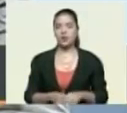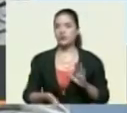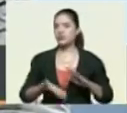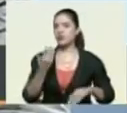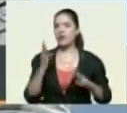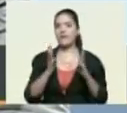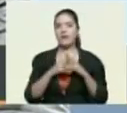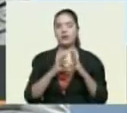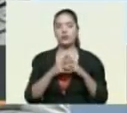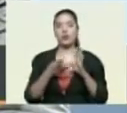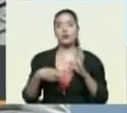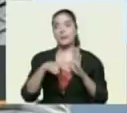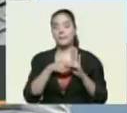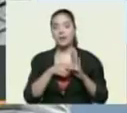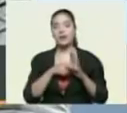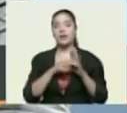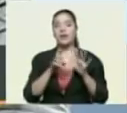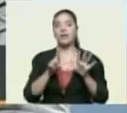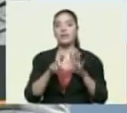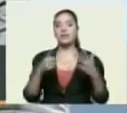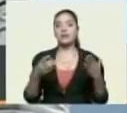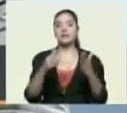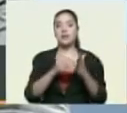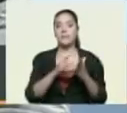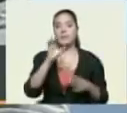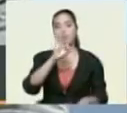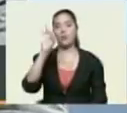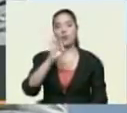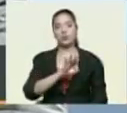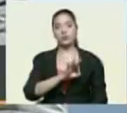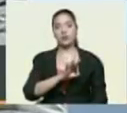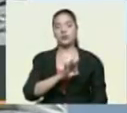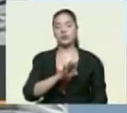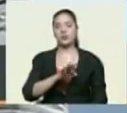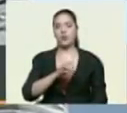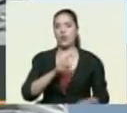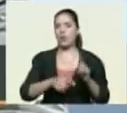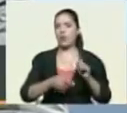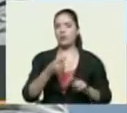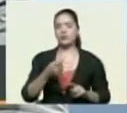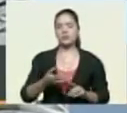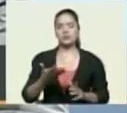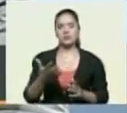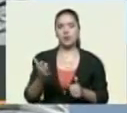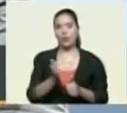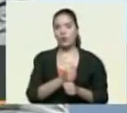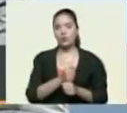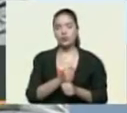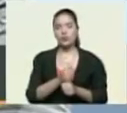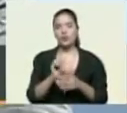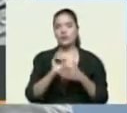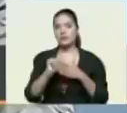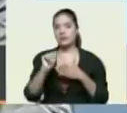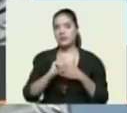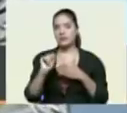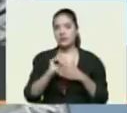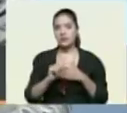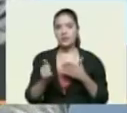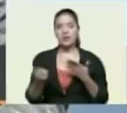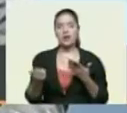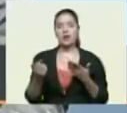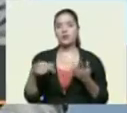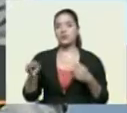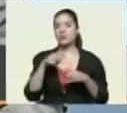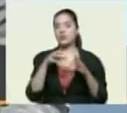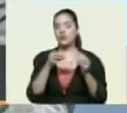Sobrefacturación, repito, del 16.000%, delitos imputados, obtención ilegal de divisas, legitimación de